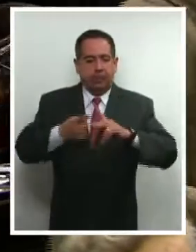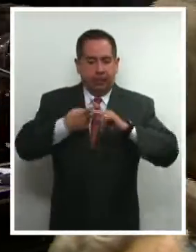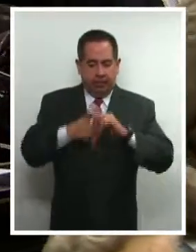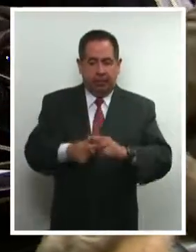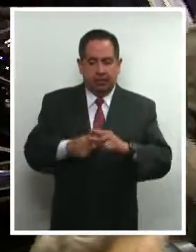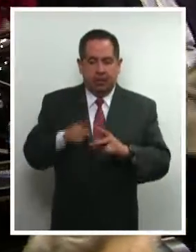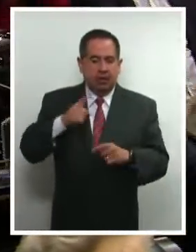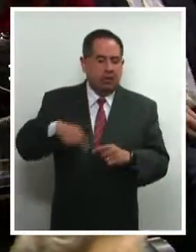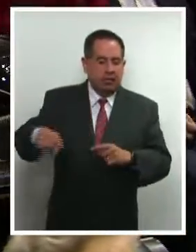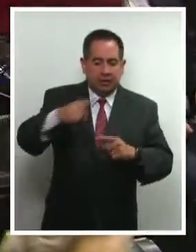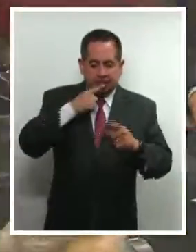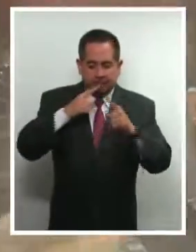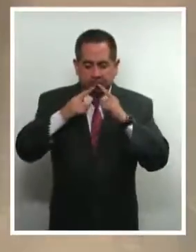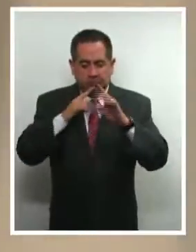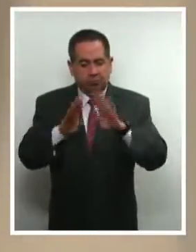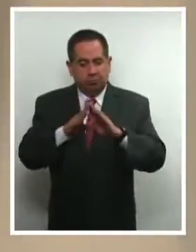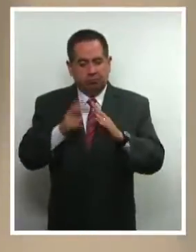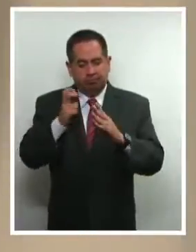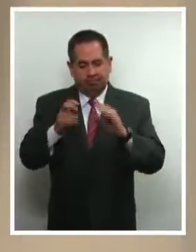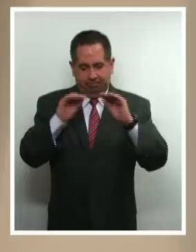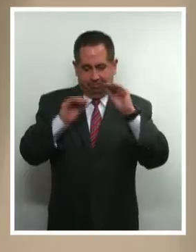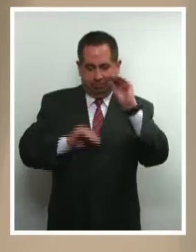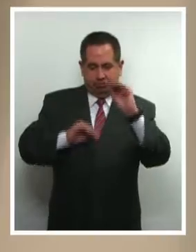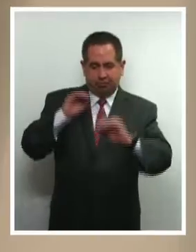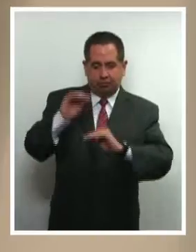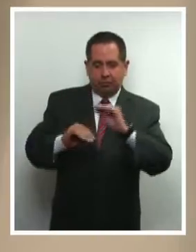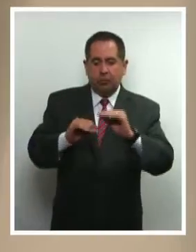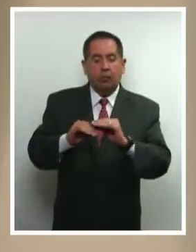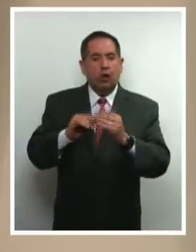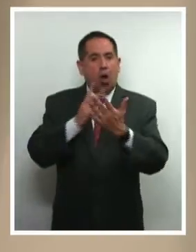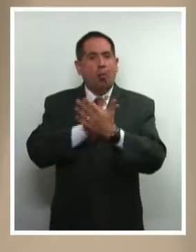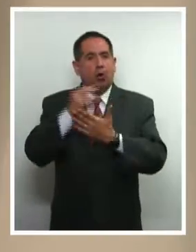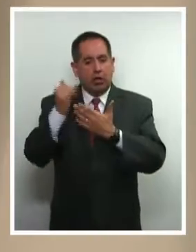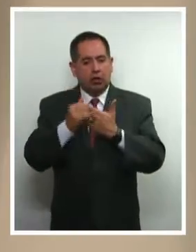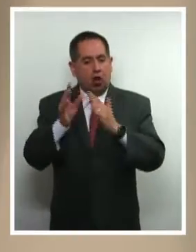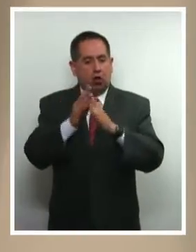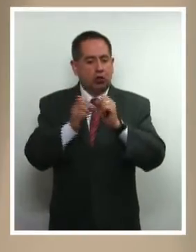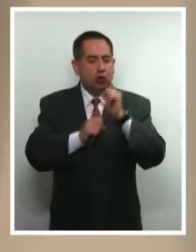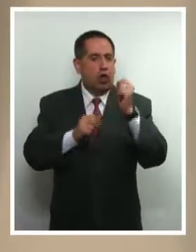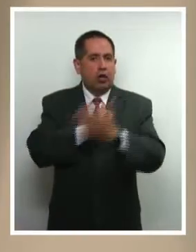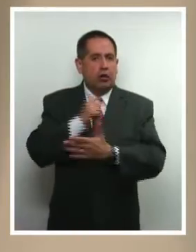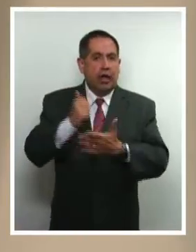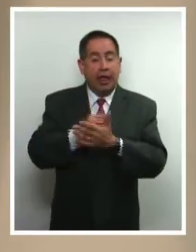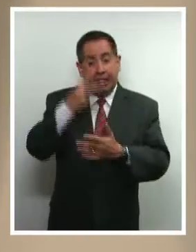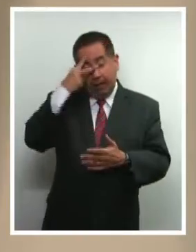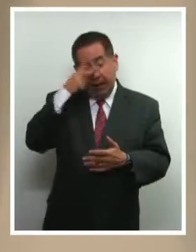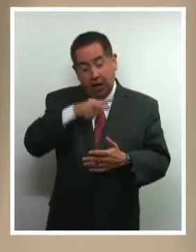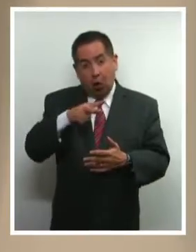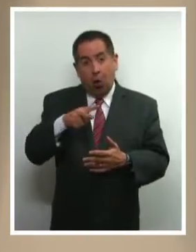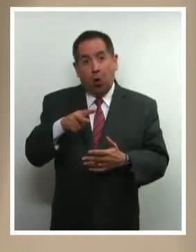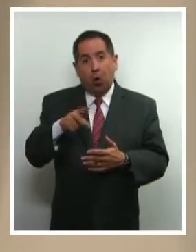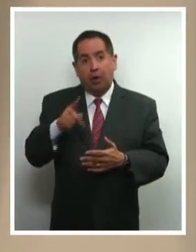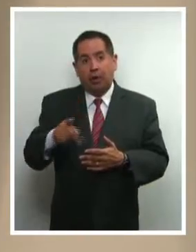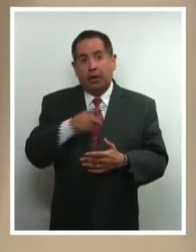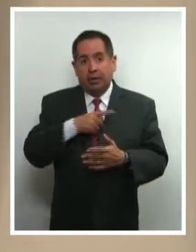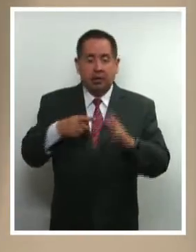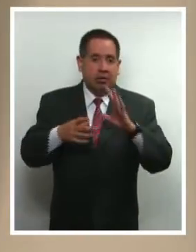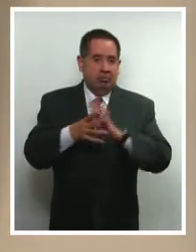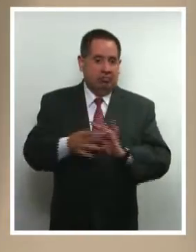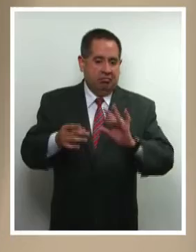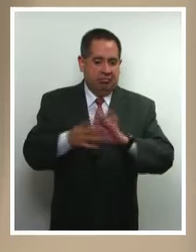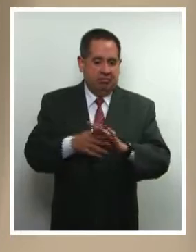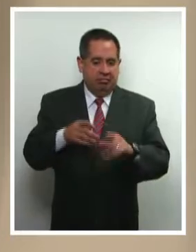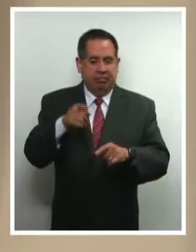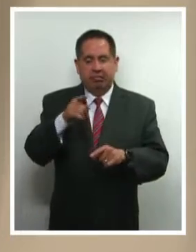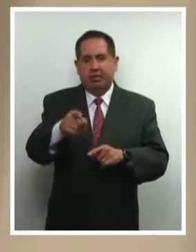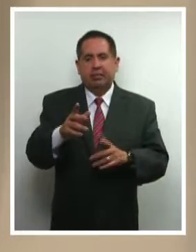a conformar este cuerpo del proyecto de Constitución de la Ciudad de México. Hay que mencionar que esta